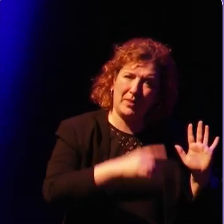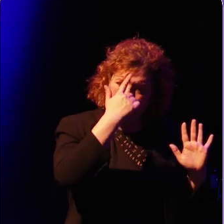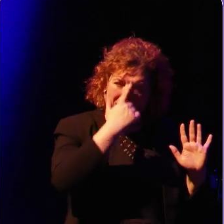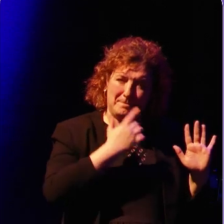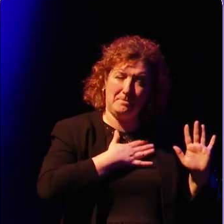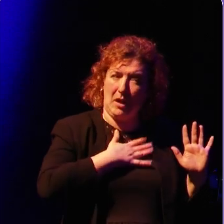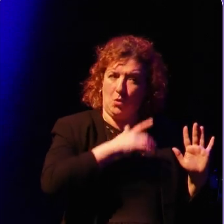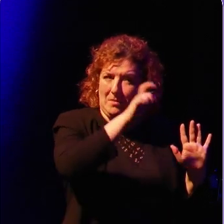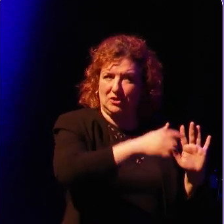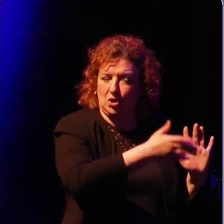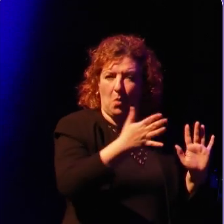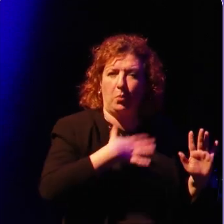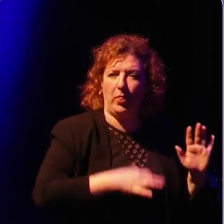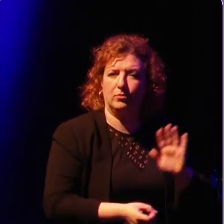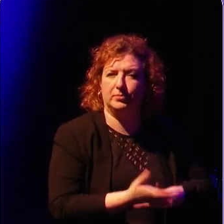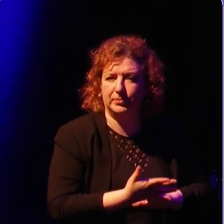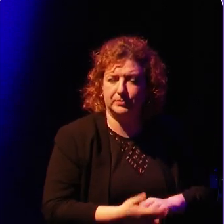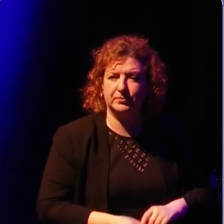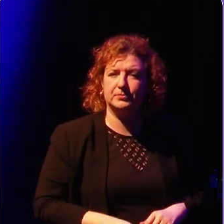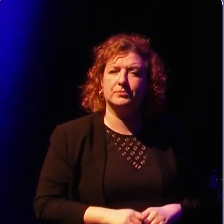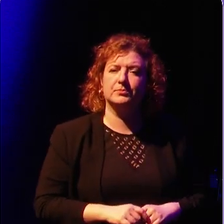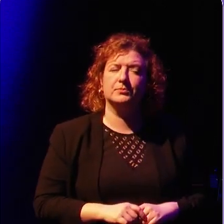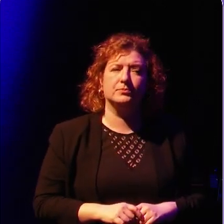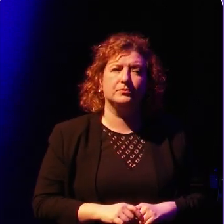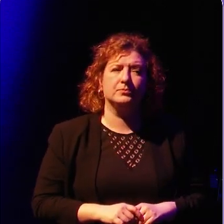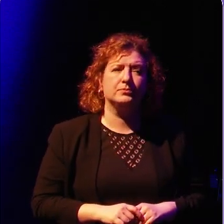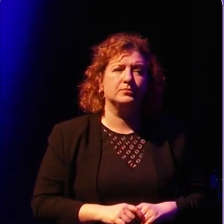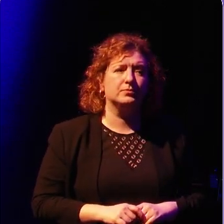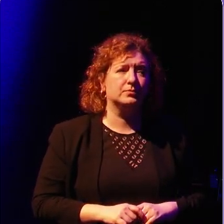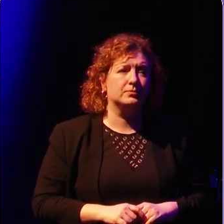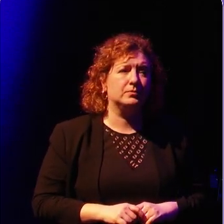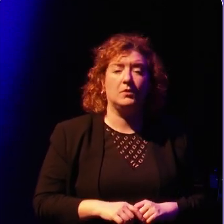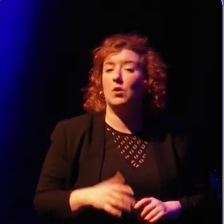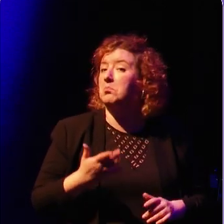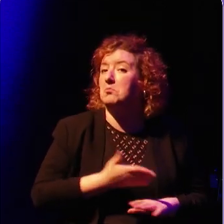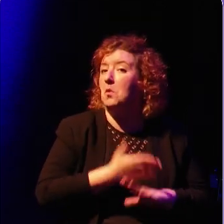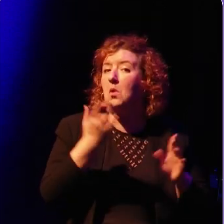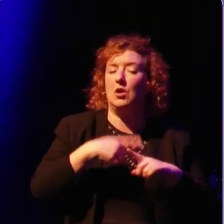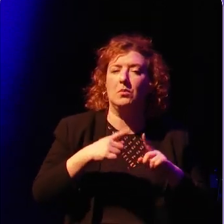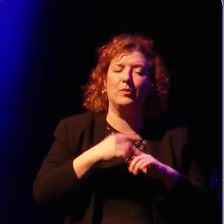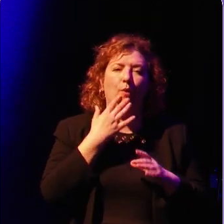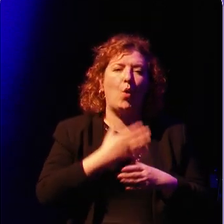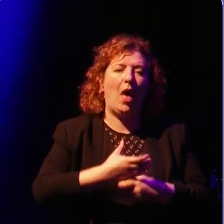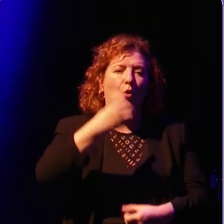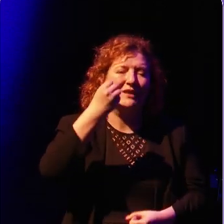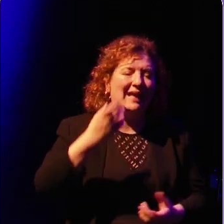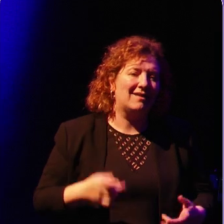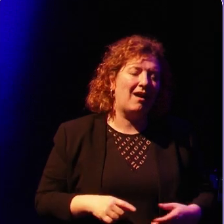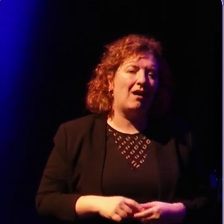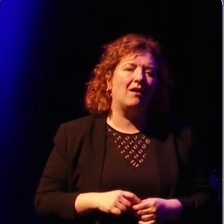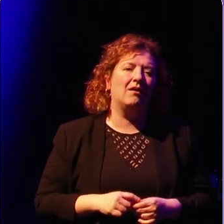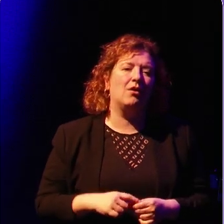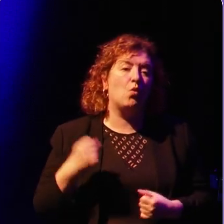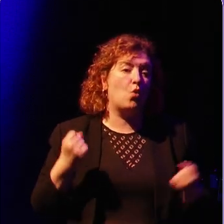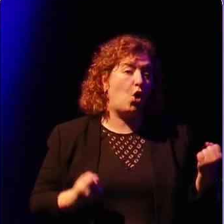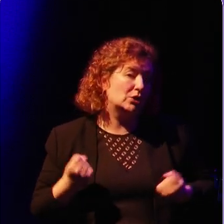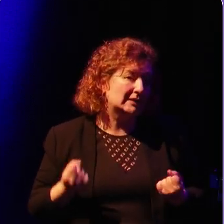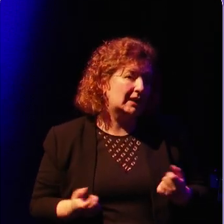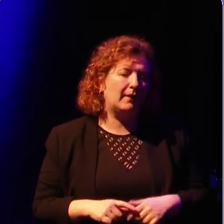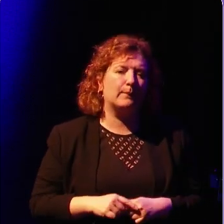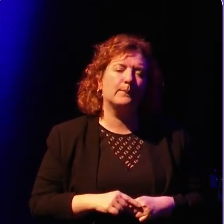cara de un individuo. Bien, puedo hacer lo mismo para lo que se me ocurra. Para una botella, para un